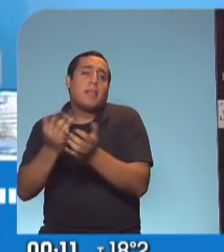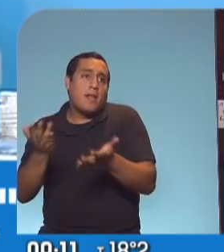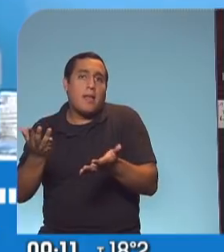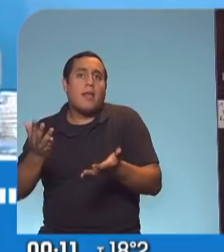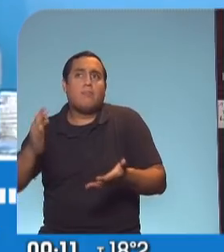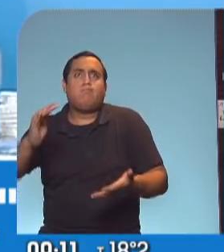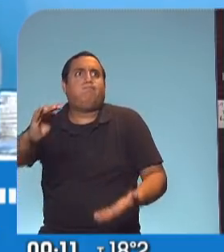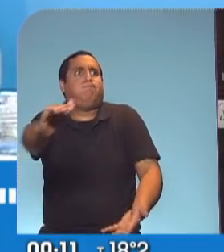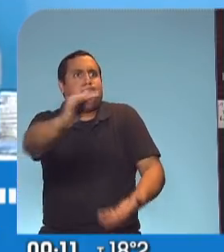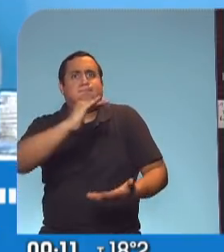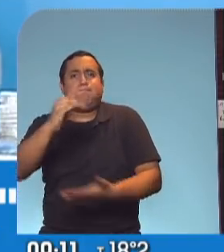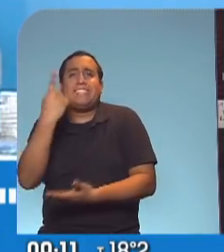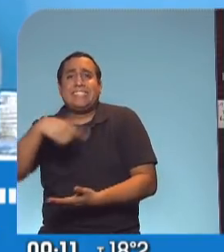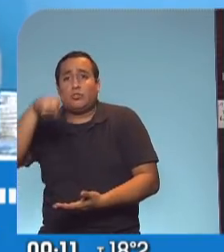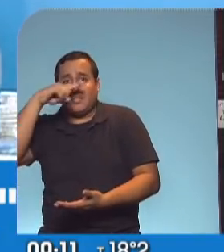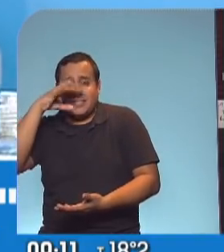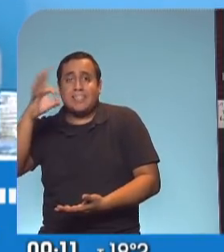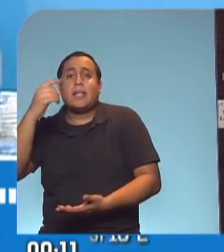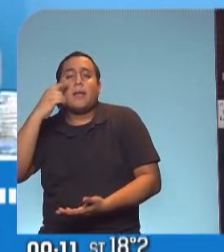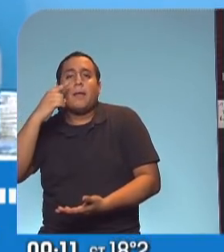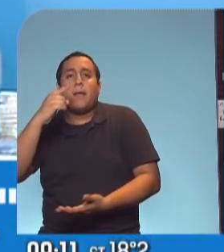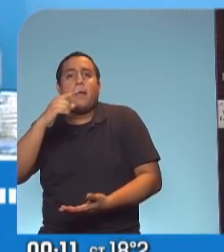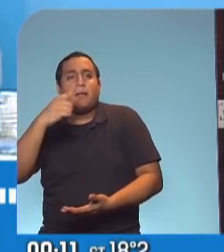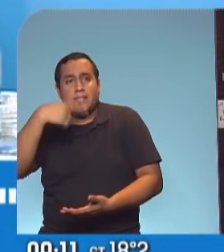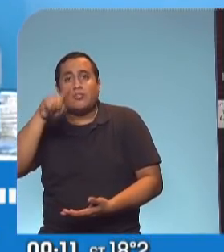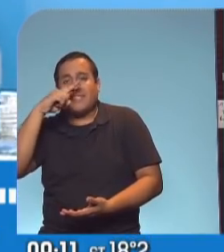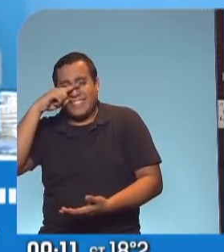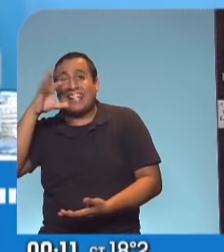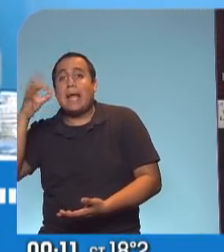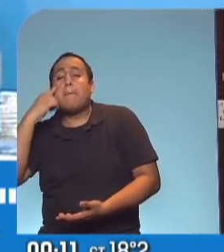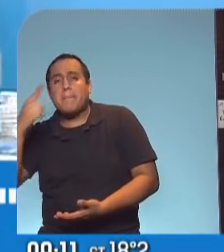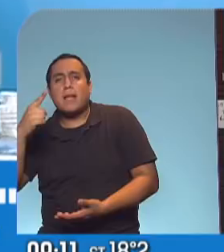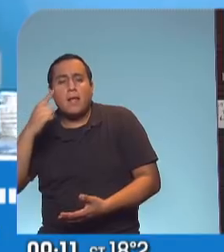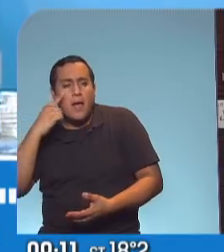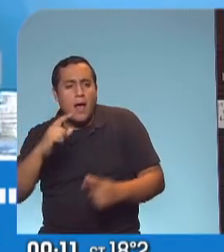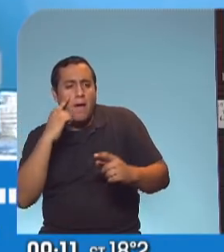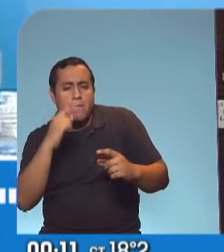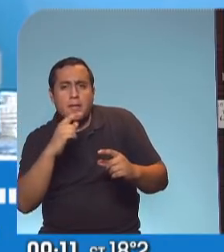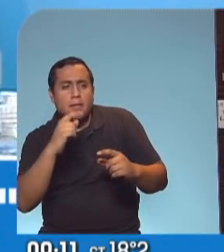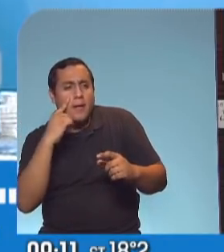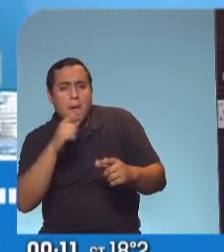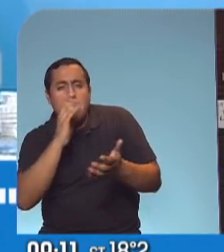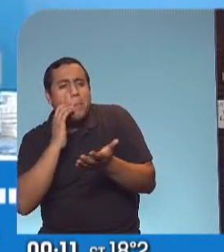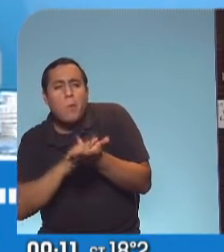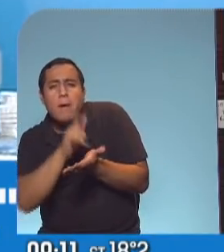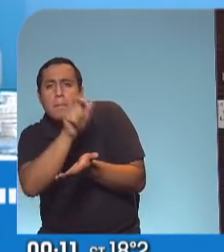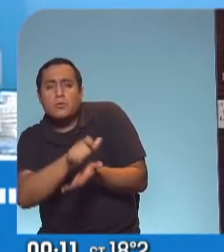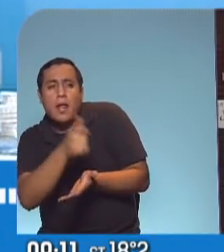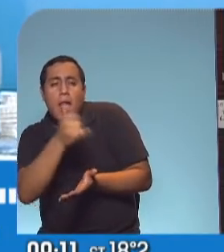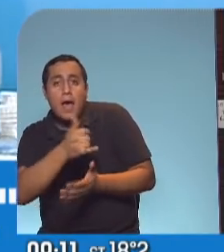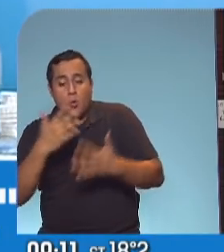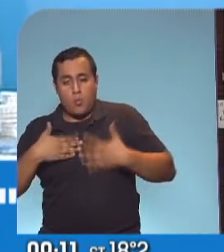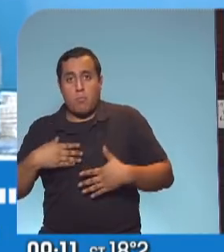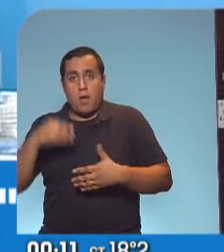recibido 170.000 test serológicos, esos test que miden anticuerpos, esos test que se